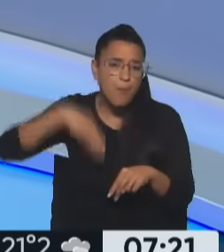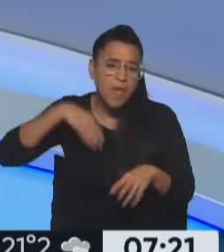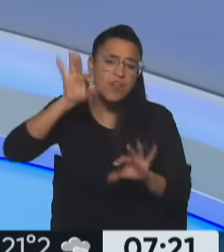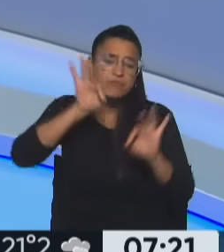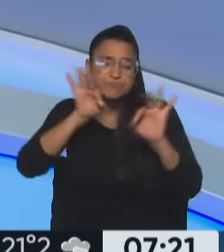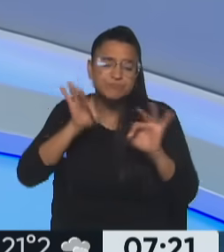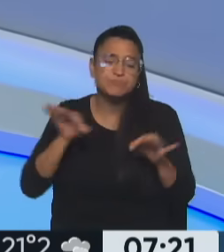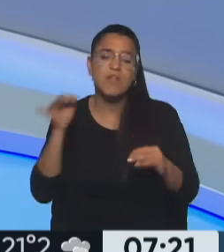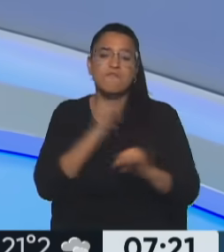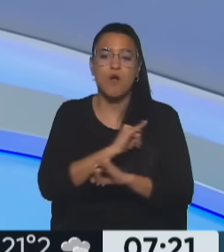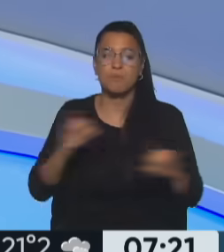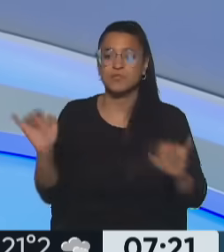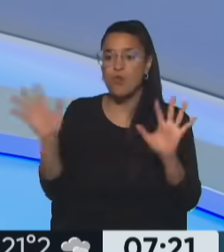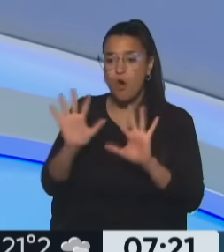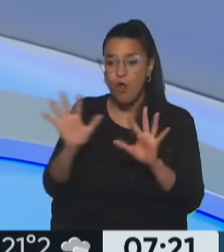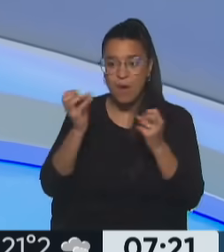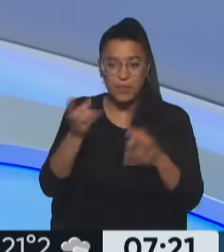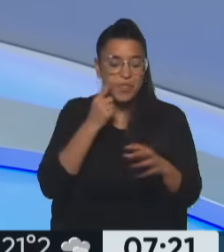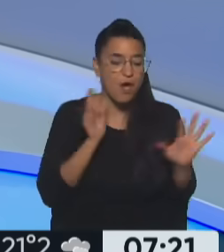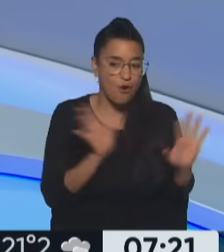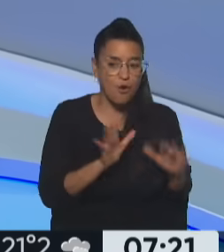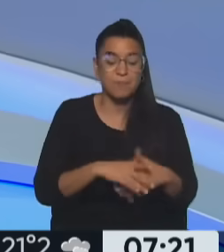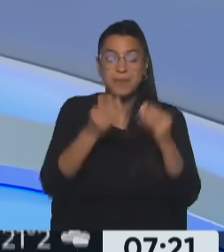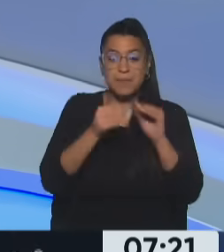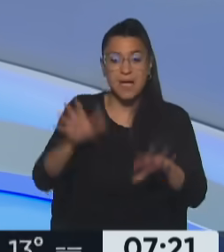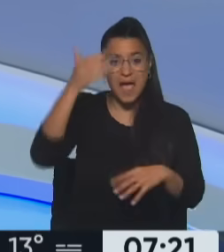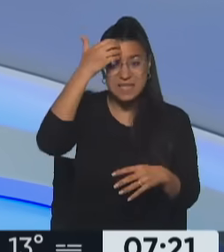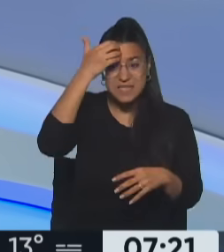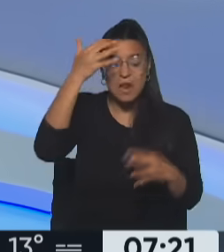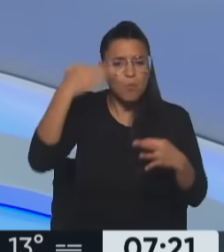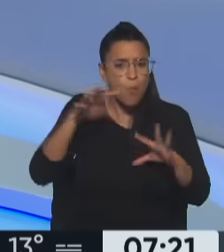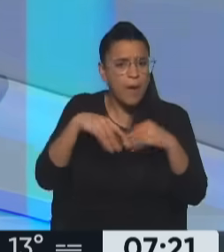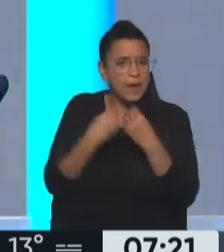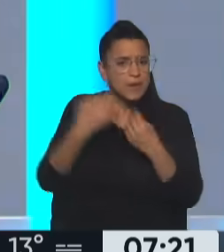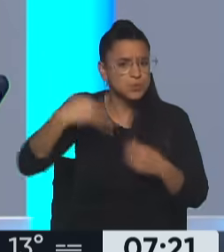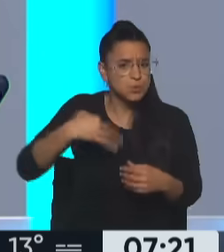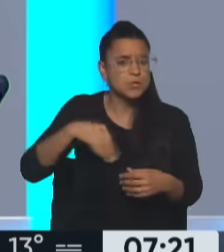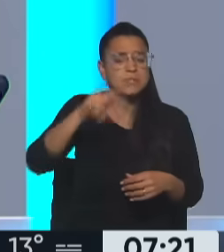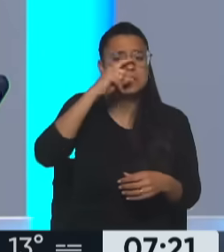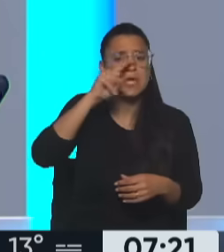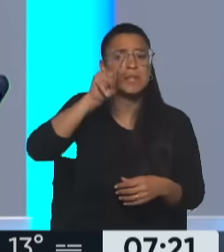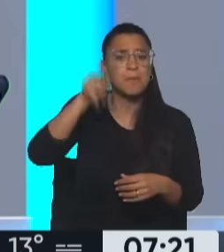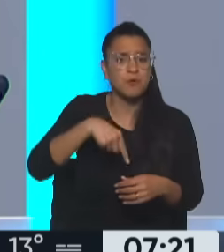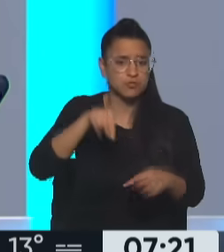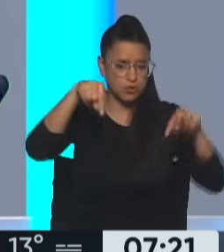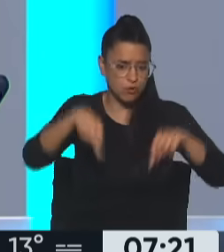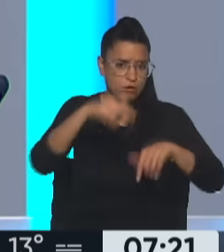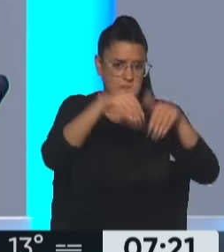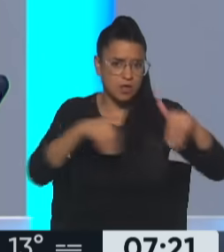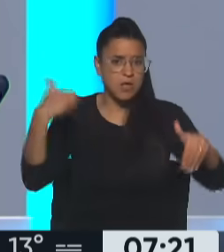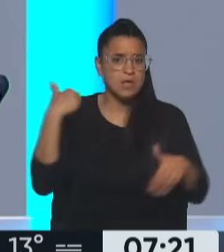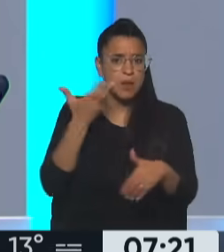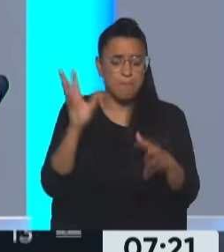esa información. ¿Qué tal, Verito? Buen día, Silvia. Muy Bueno, buen día. arrancamos con Schiaretti, un muy buen resultado. Logró 7 puntos en esta elección